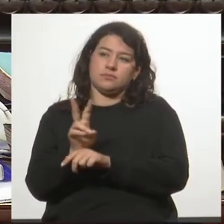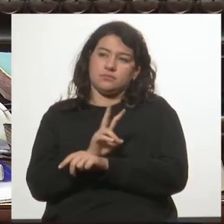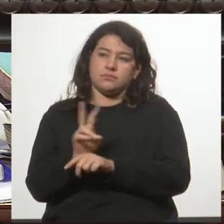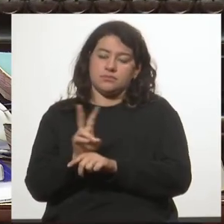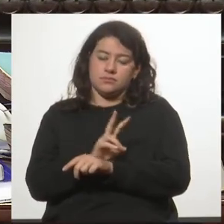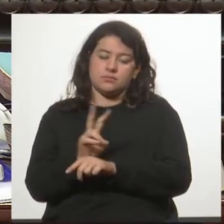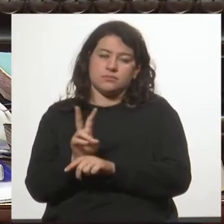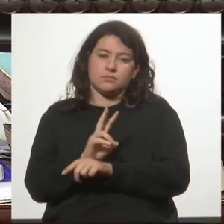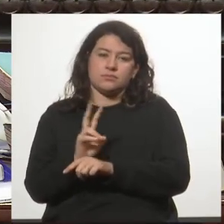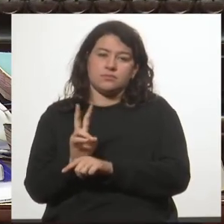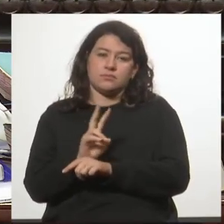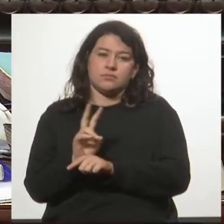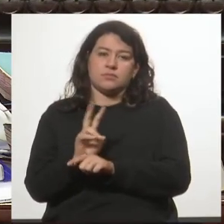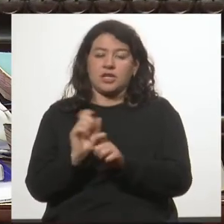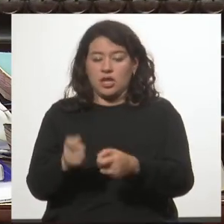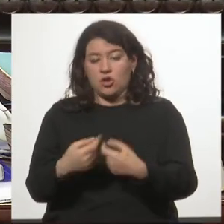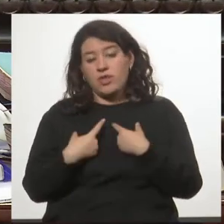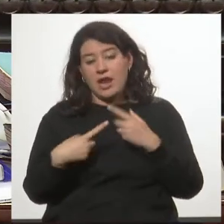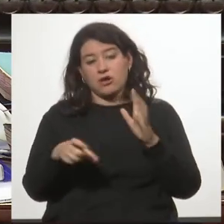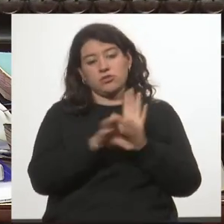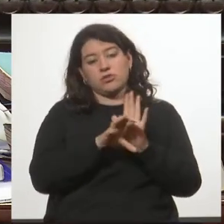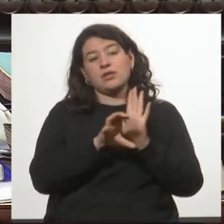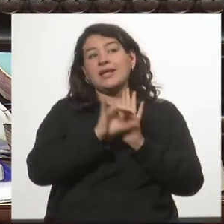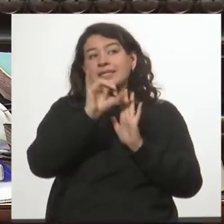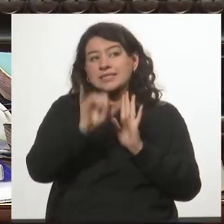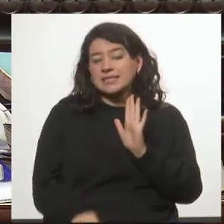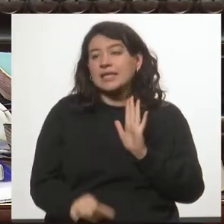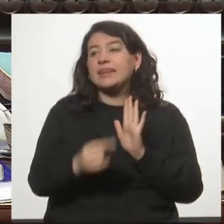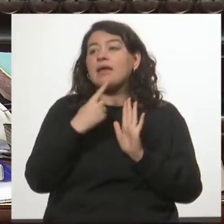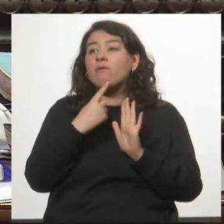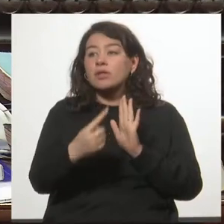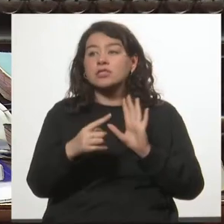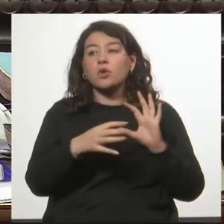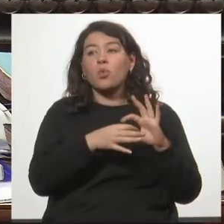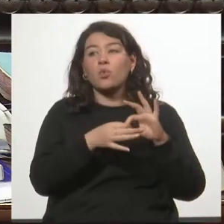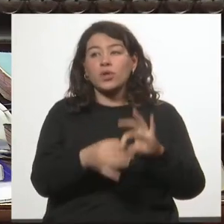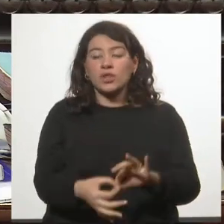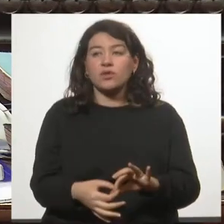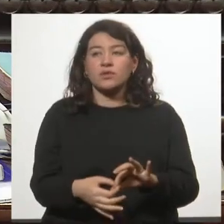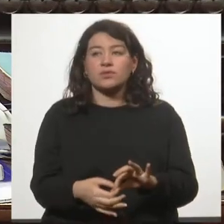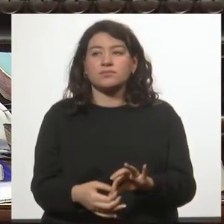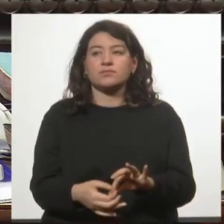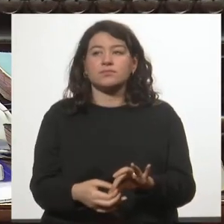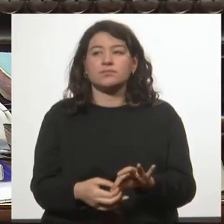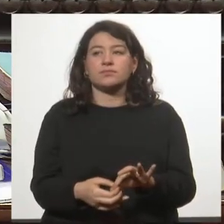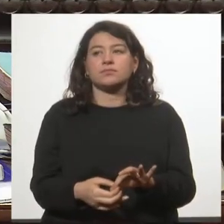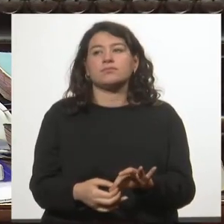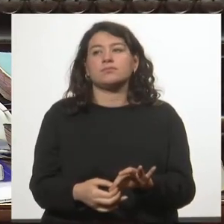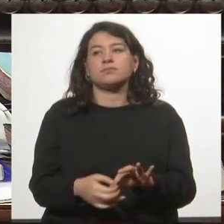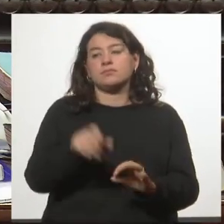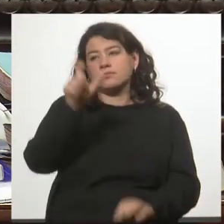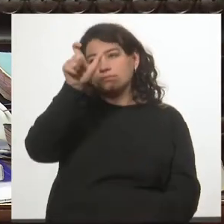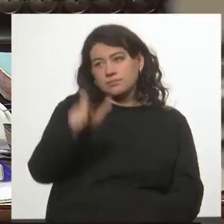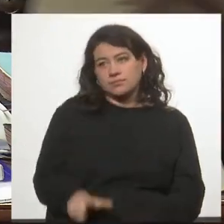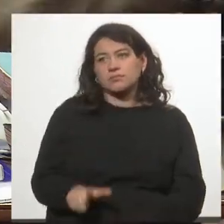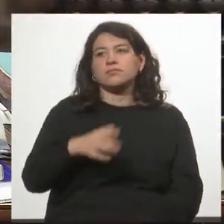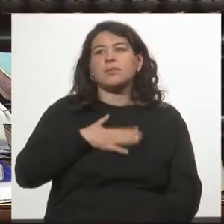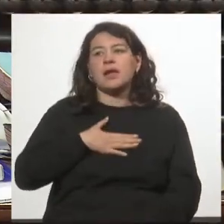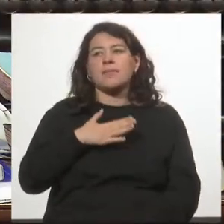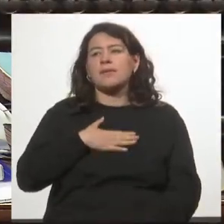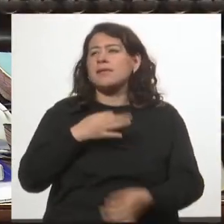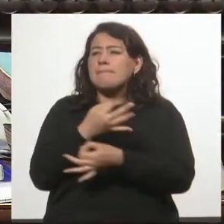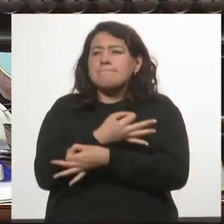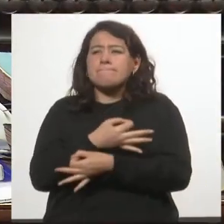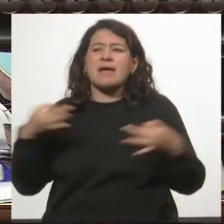se instituye la constitución sí voy a decir y siguiendo a quien ha desarrollado para mí de modo magnífico